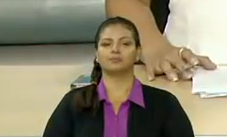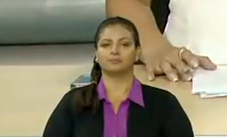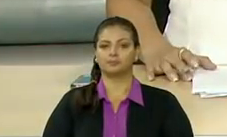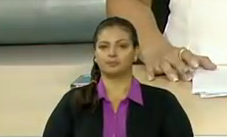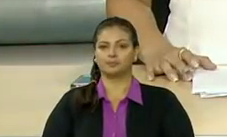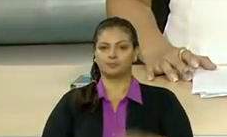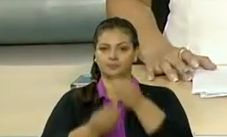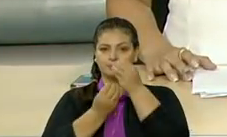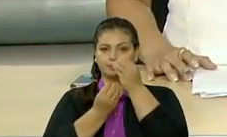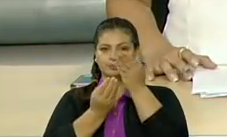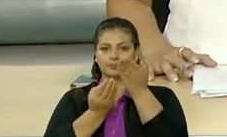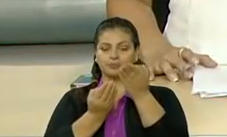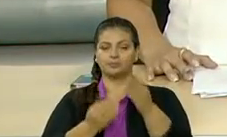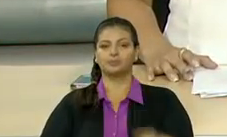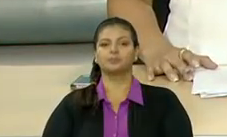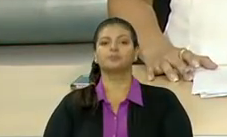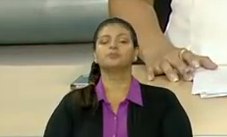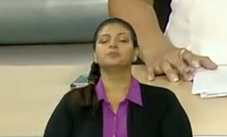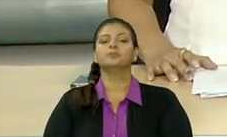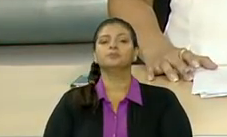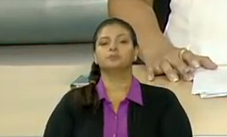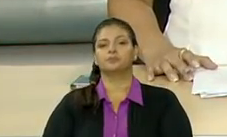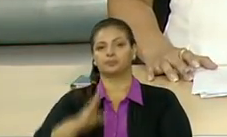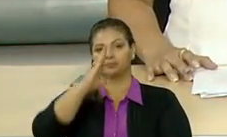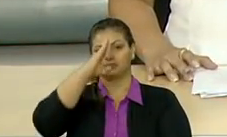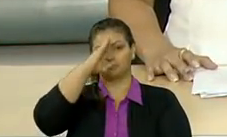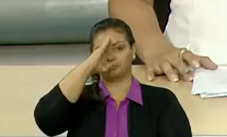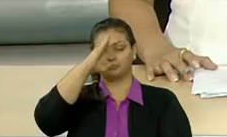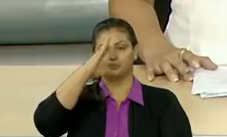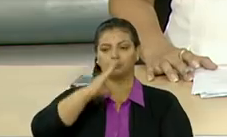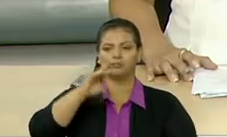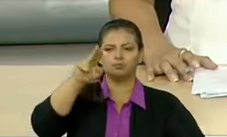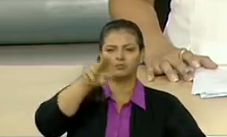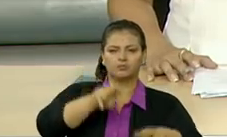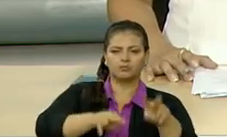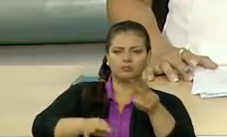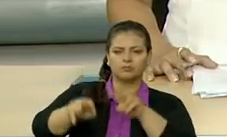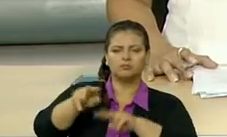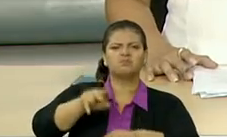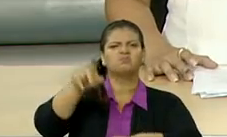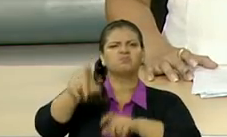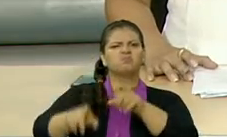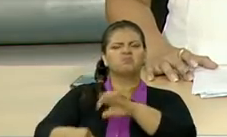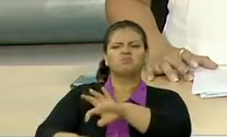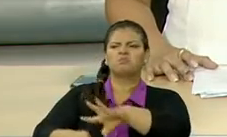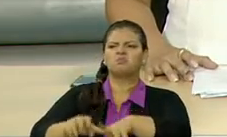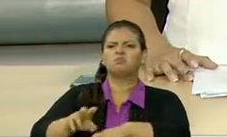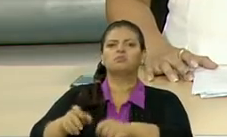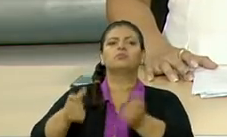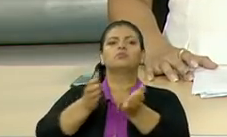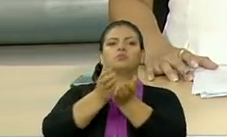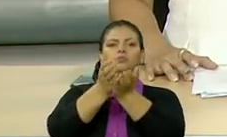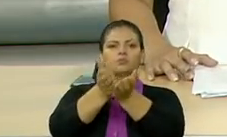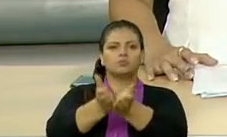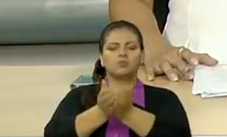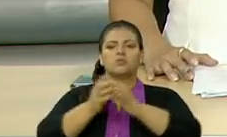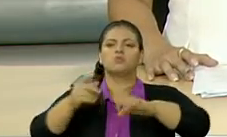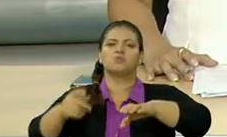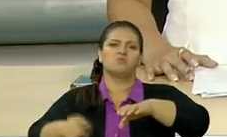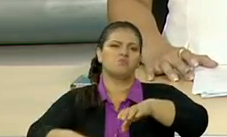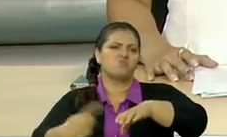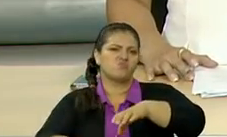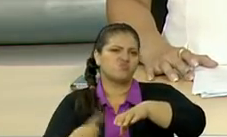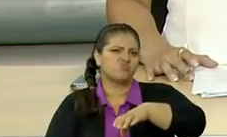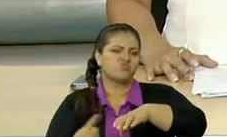Esta información, varios detenidos, es el resultado de un operativo policial para dar con quienes estarían implicados en el robo a pescadores en alta